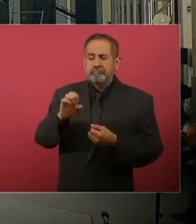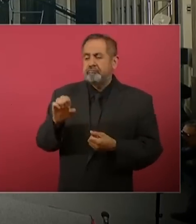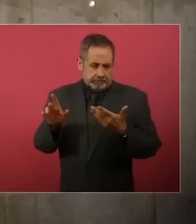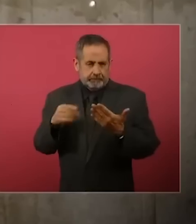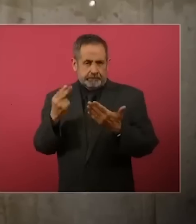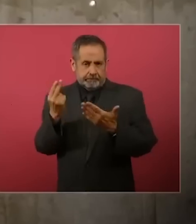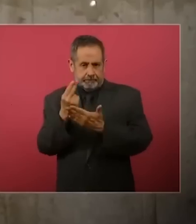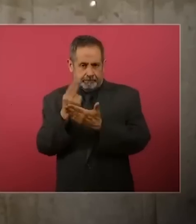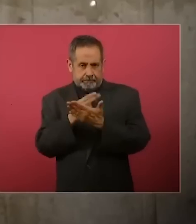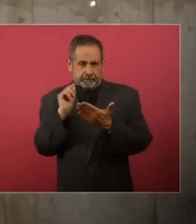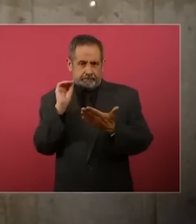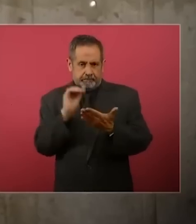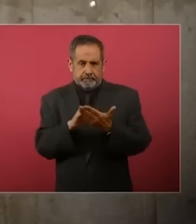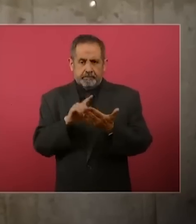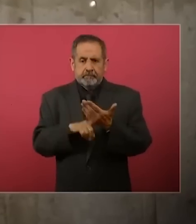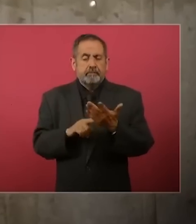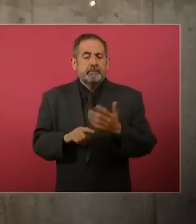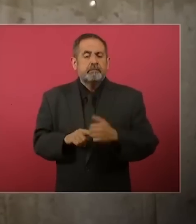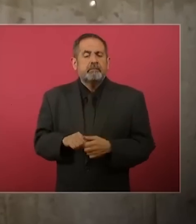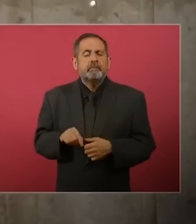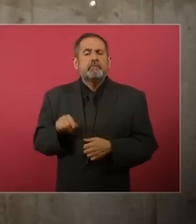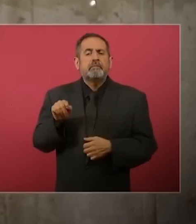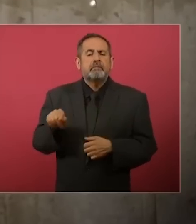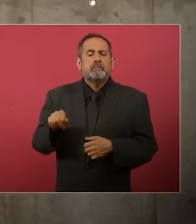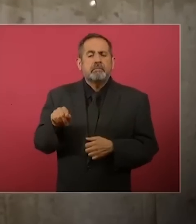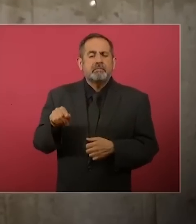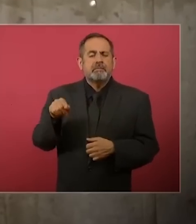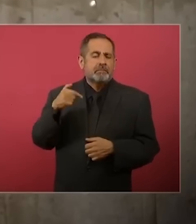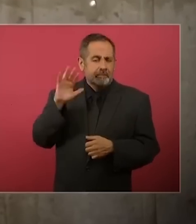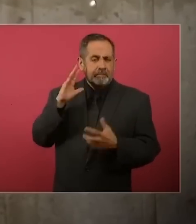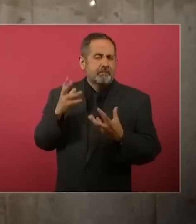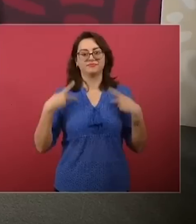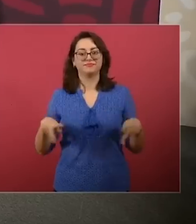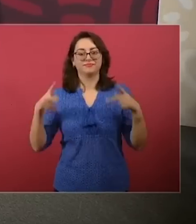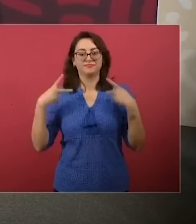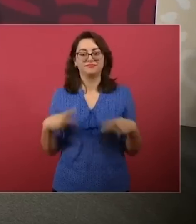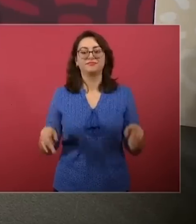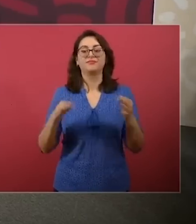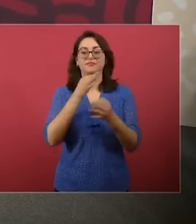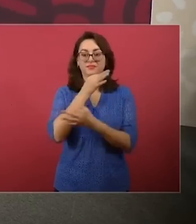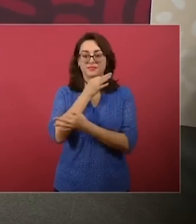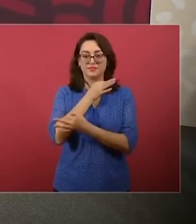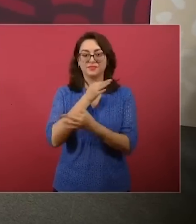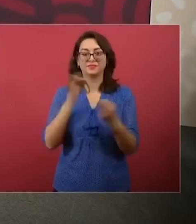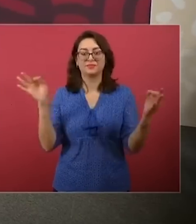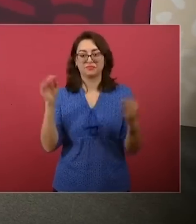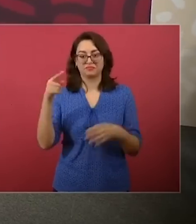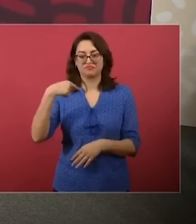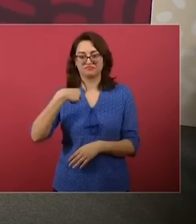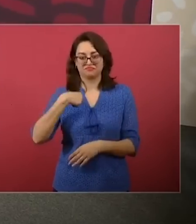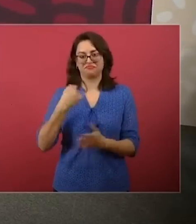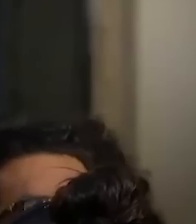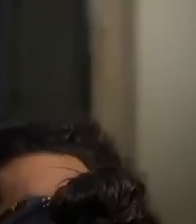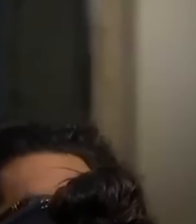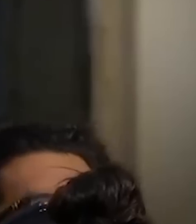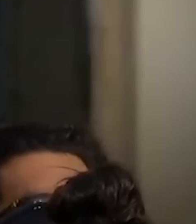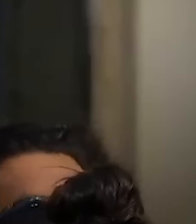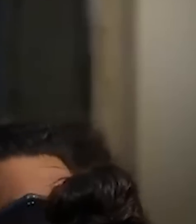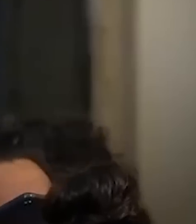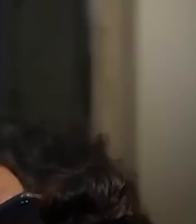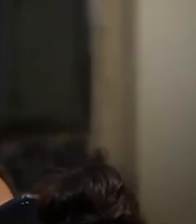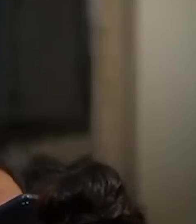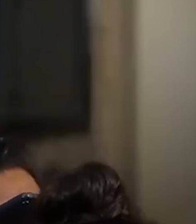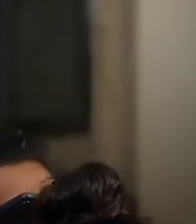constantemente, la difamación ya estaba hecha y algo de tizne quedará. Si de verdad el piso fuera parejo, la